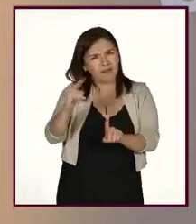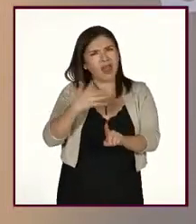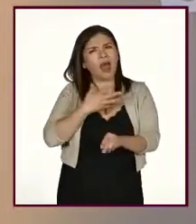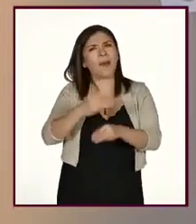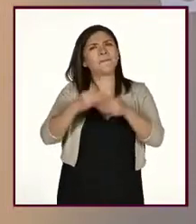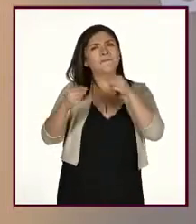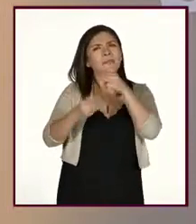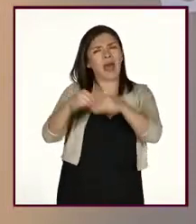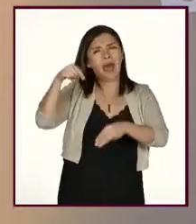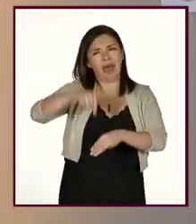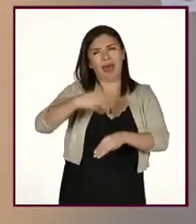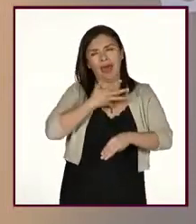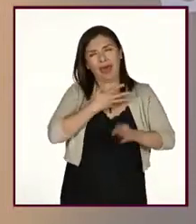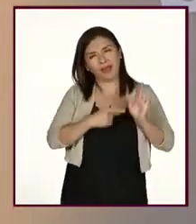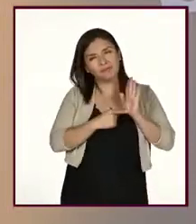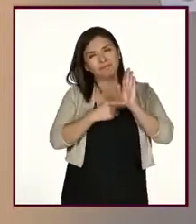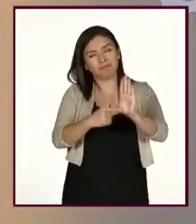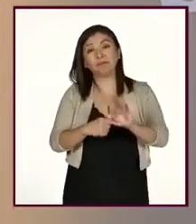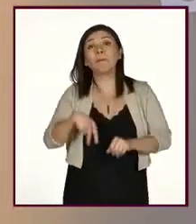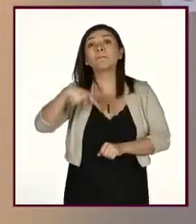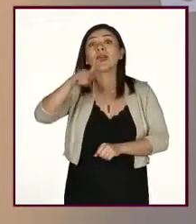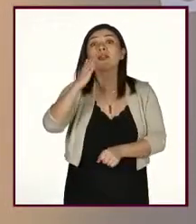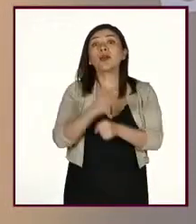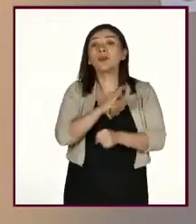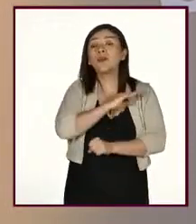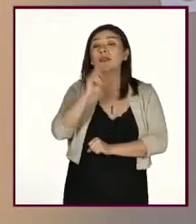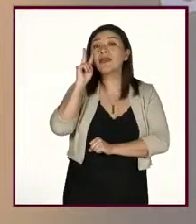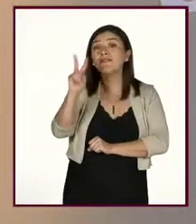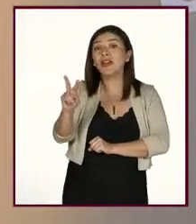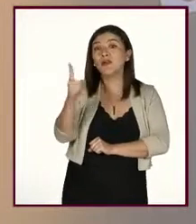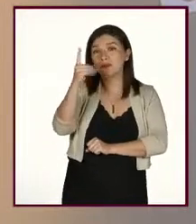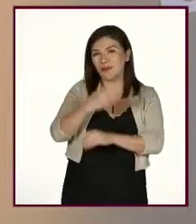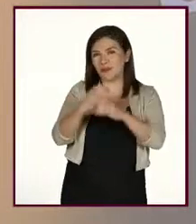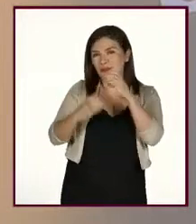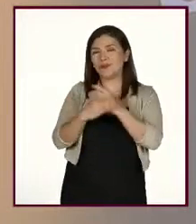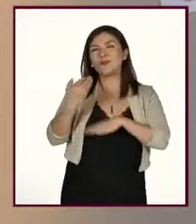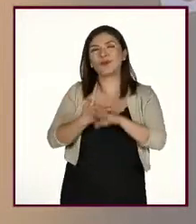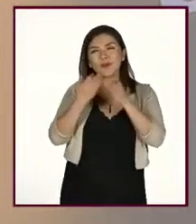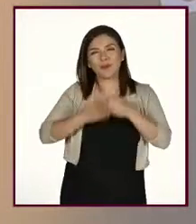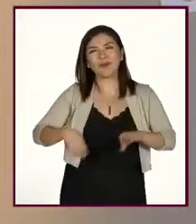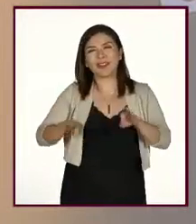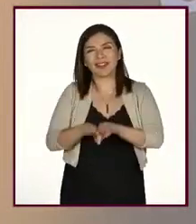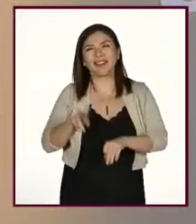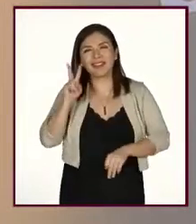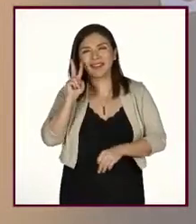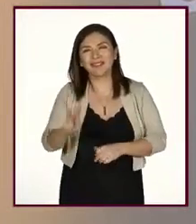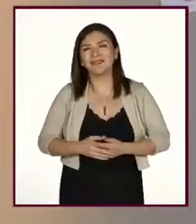material que tenemos a su disposición. Pero antes, acompáñenme a ver esto, que es de suma importancia.